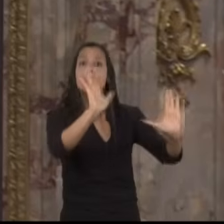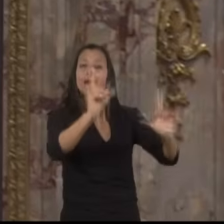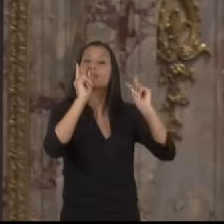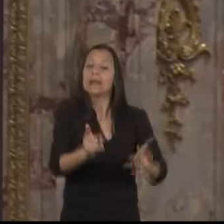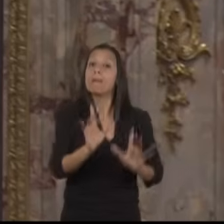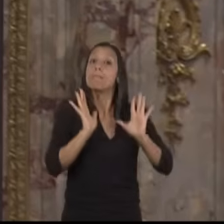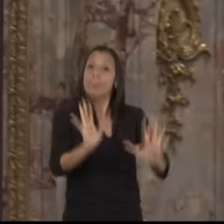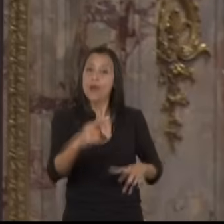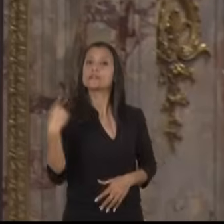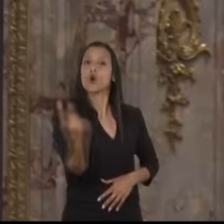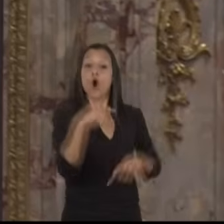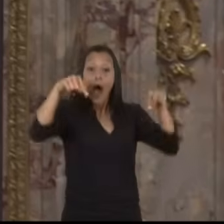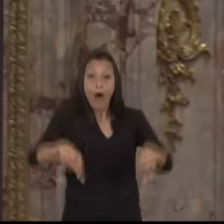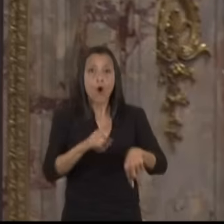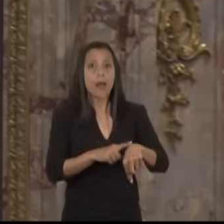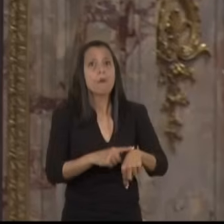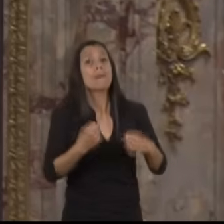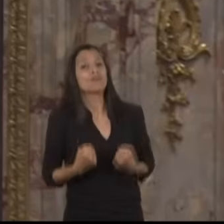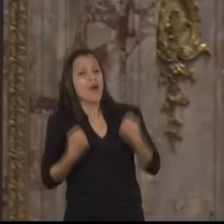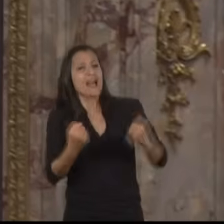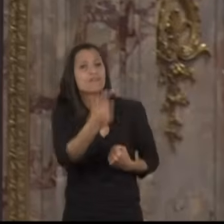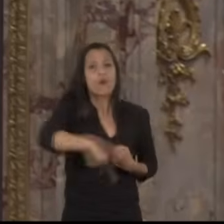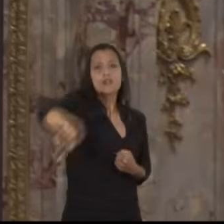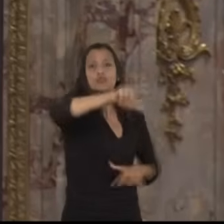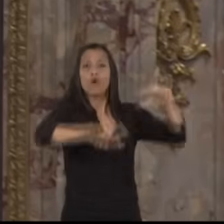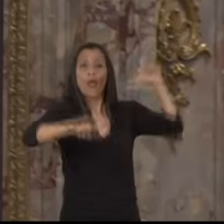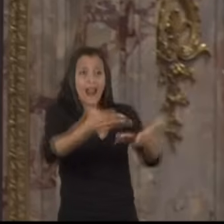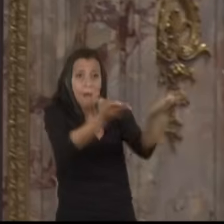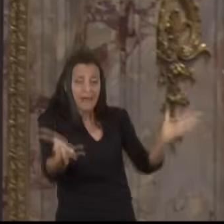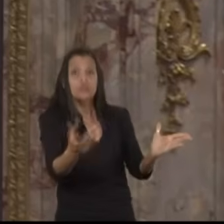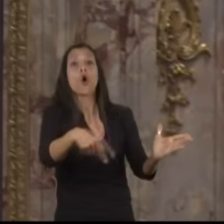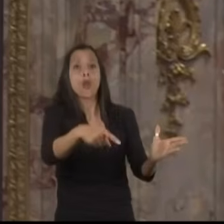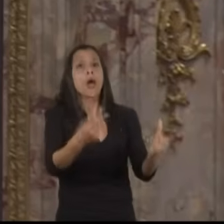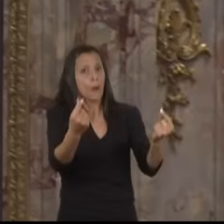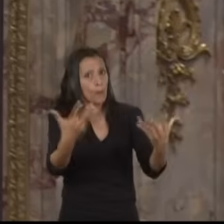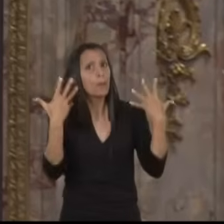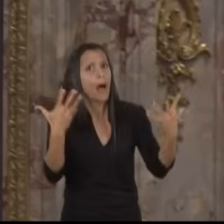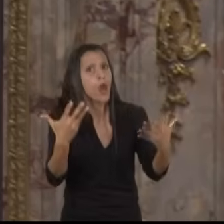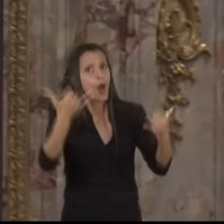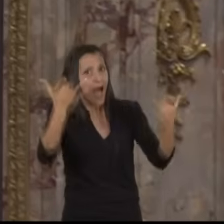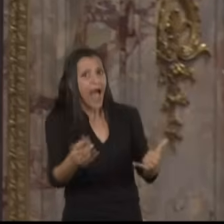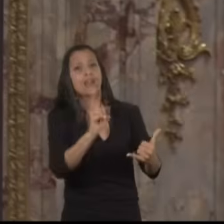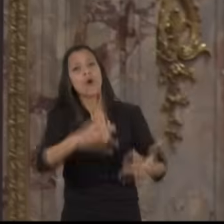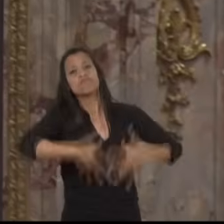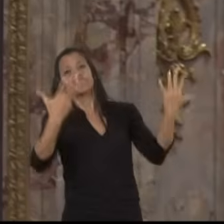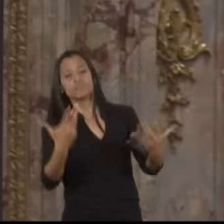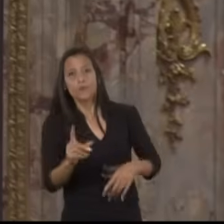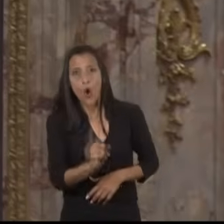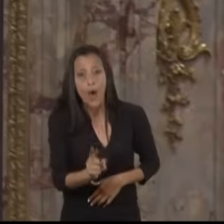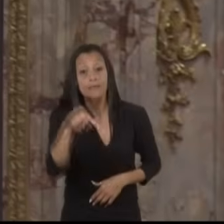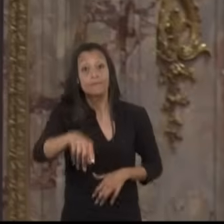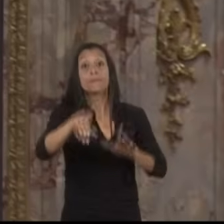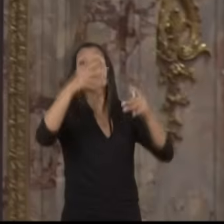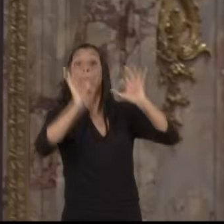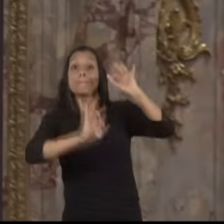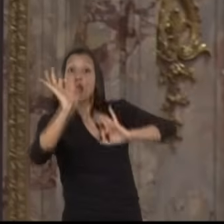precisamente por esto que esta vez el esfuerzo que todos los argentinos estamos haciendo vale la pena. Este proyecto que hoy